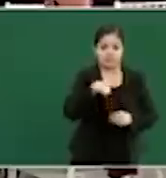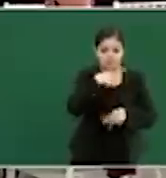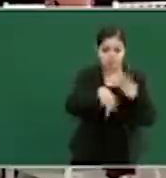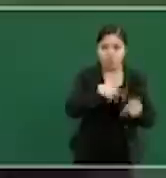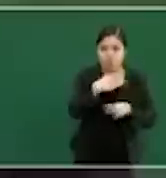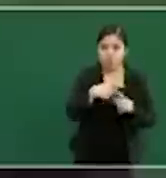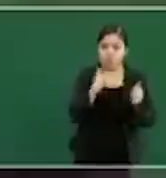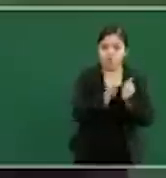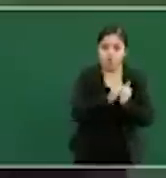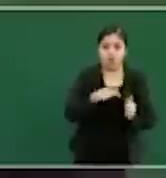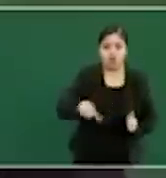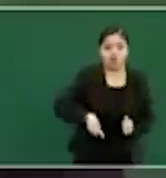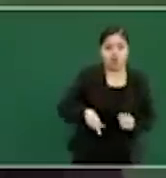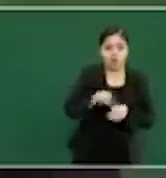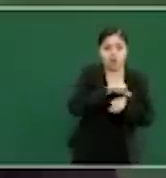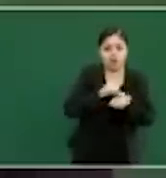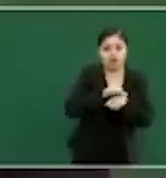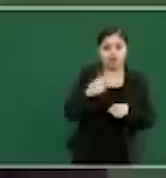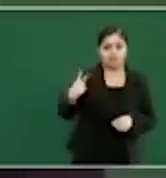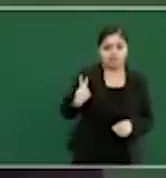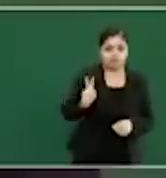recorrer con el gobernador